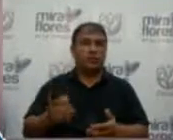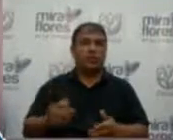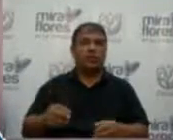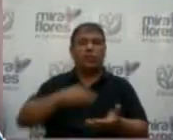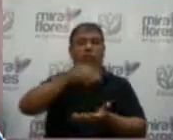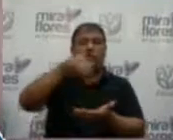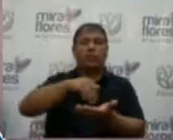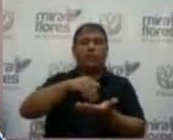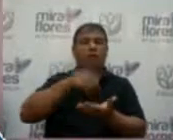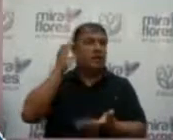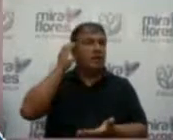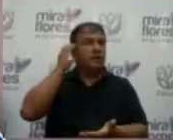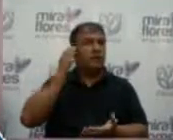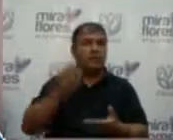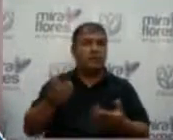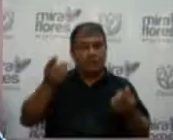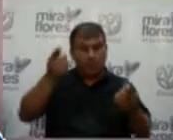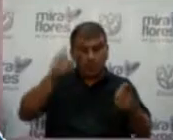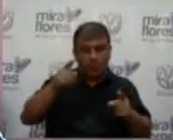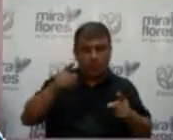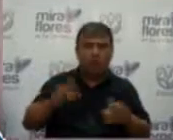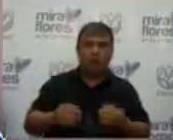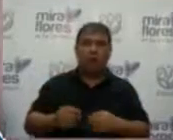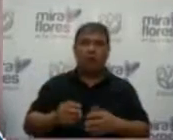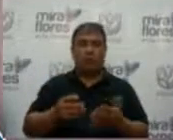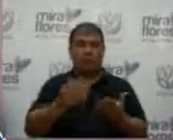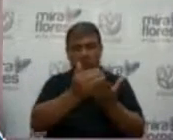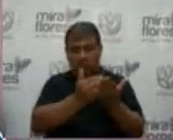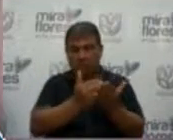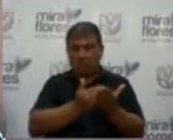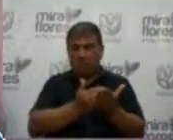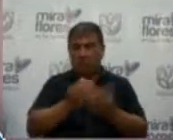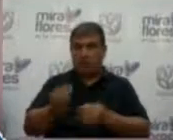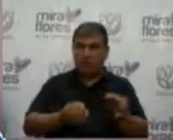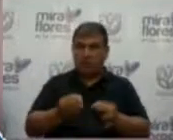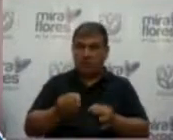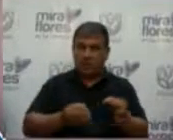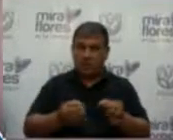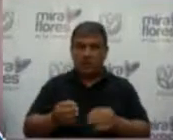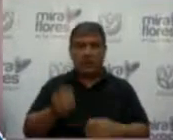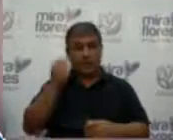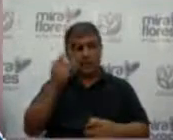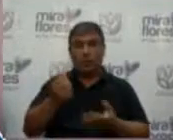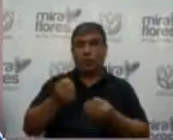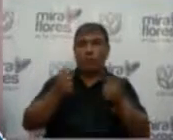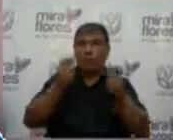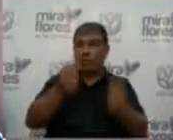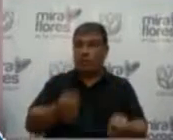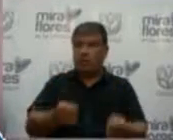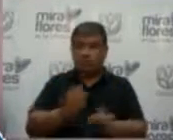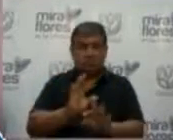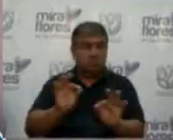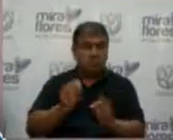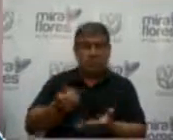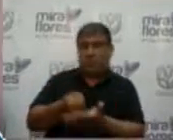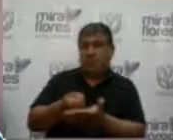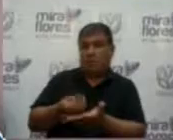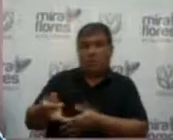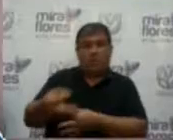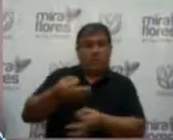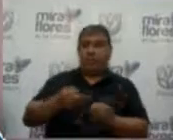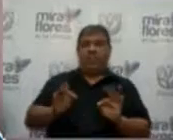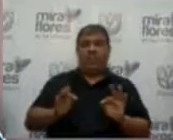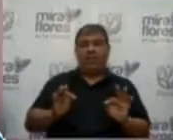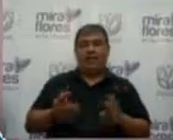ubicada en el distrito de Miraflores, acorde con las consideraciones expuestas, entendiéndose que es una donación desinteresada y sin ninguna